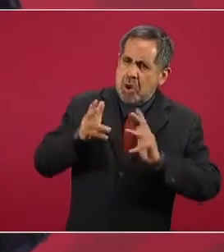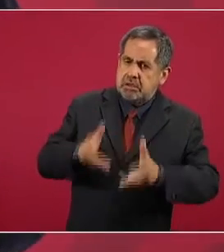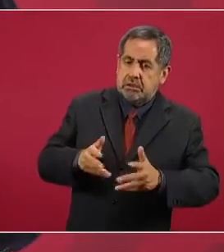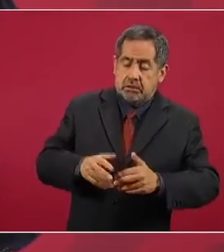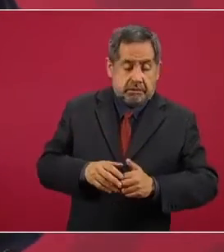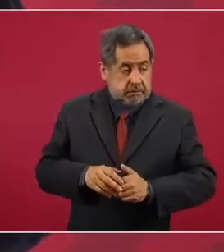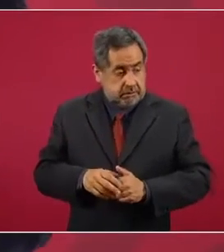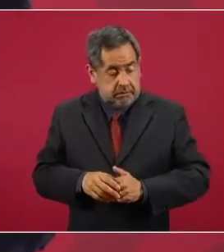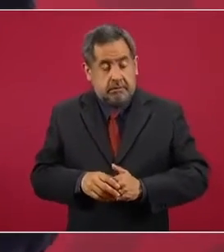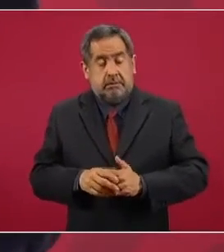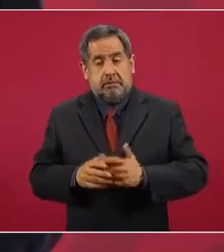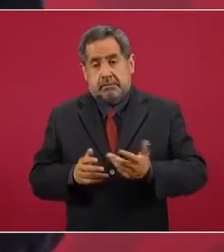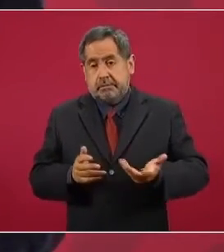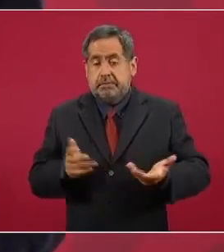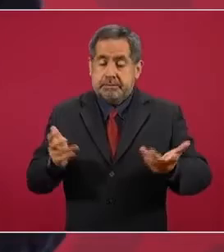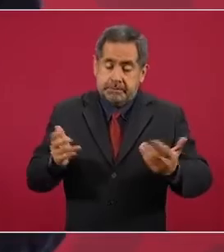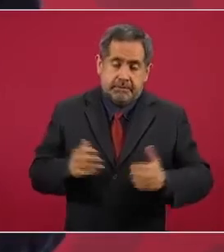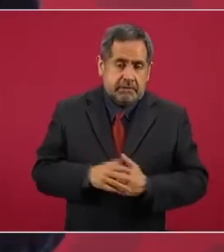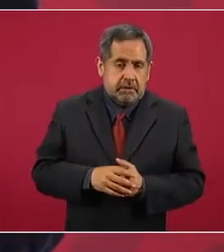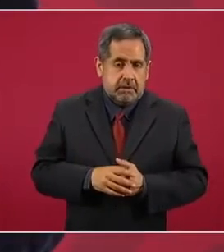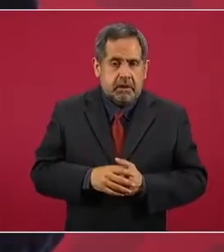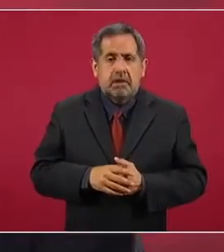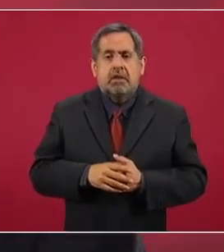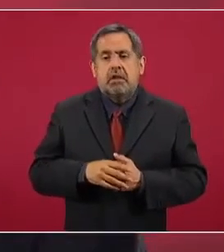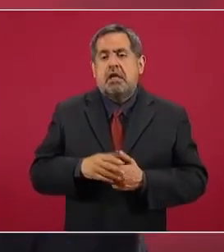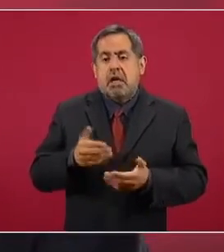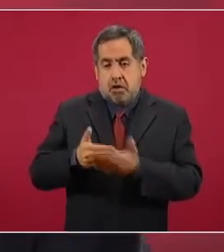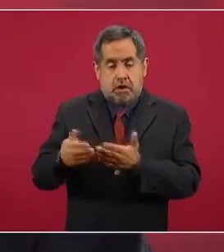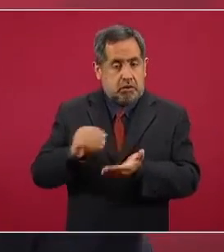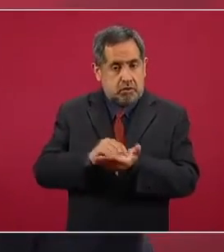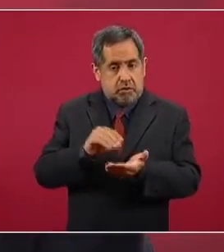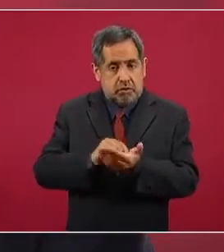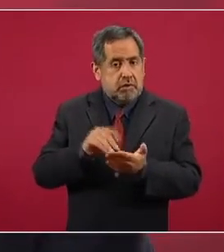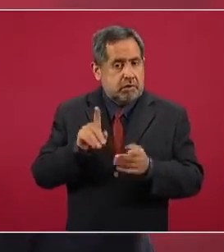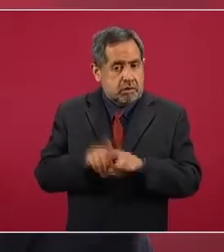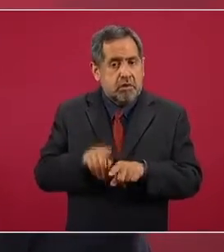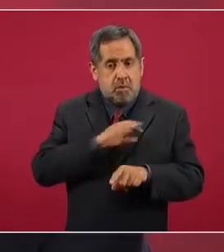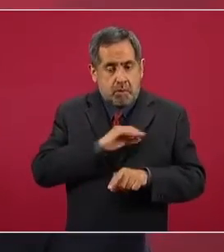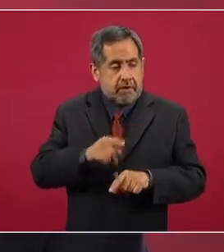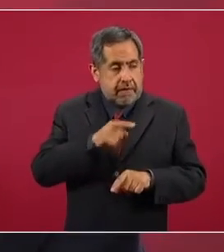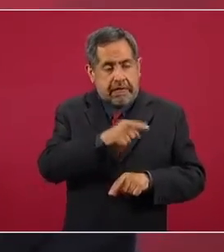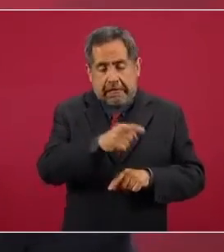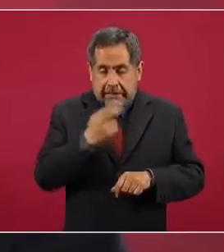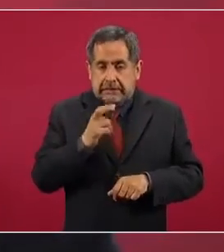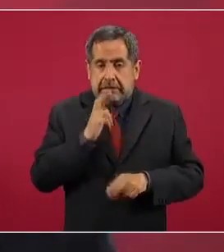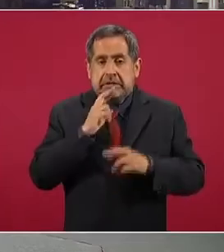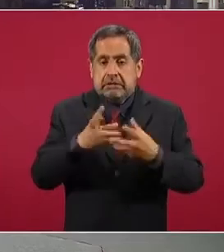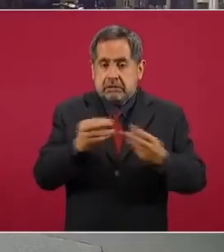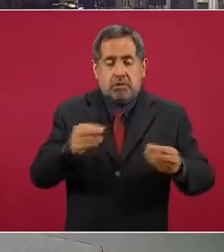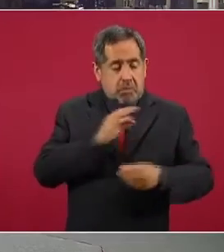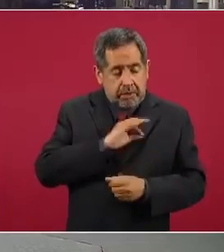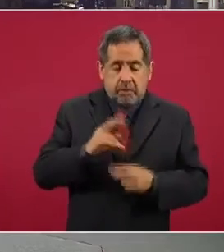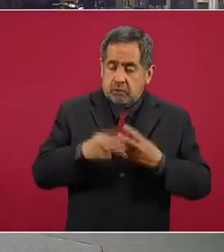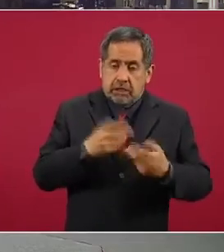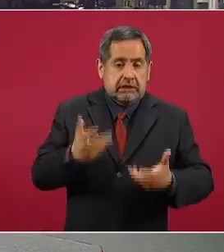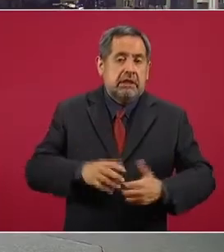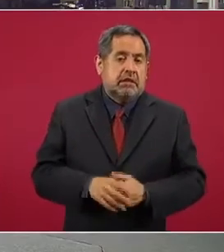Entonces, es tiempo todavía para resolver esta situación.